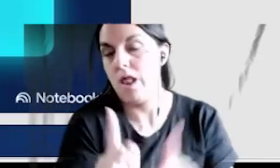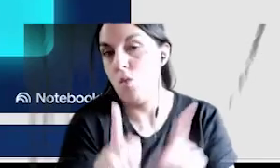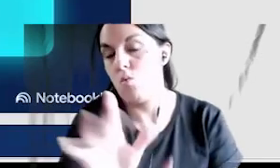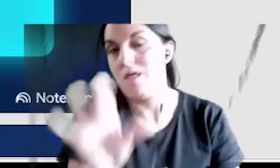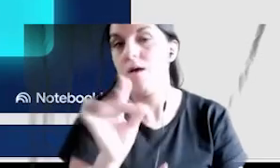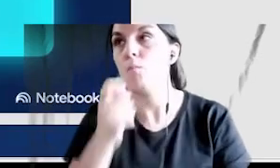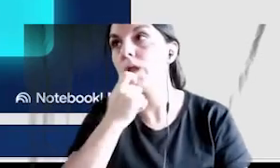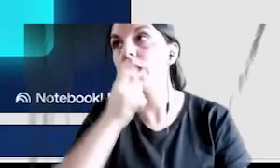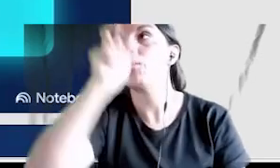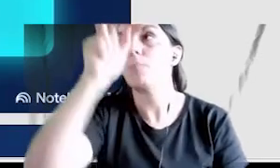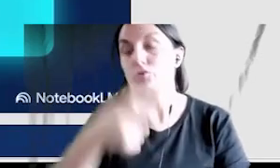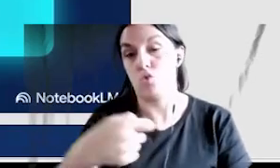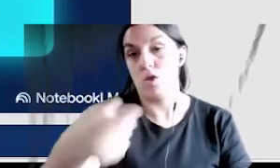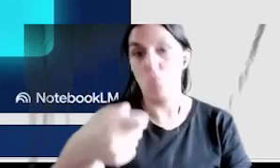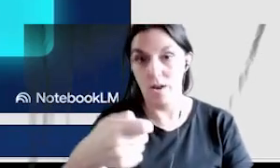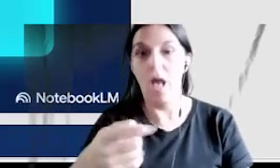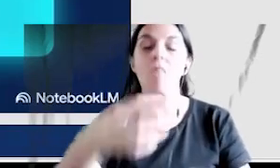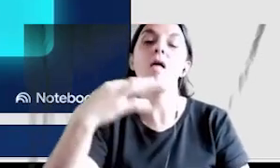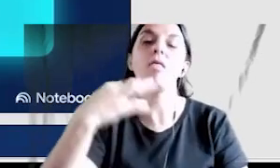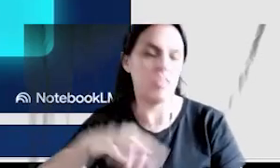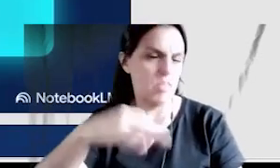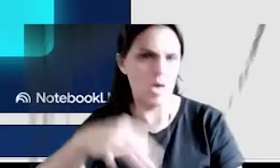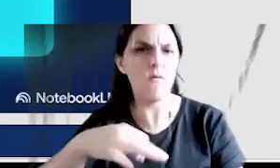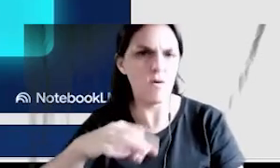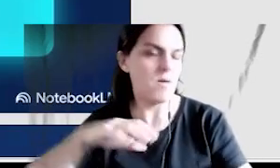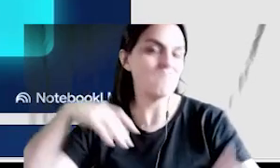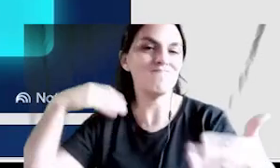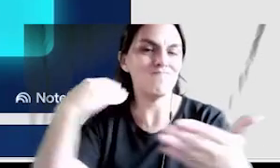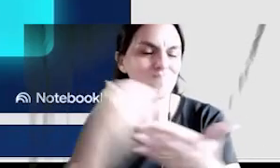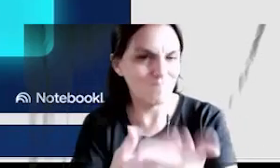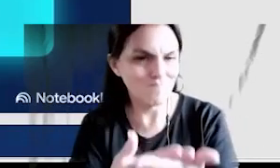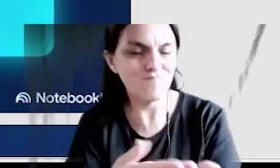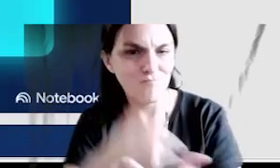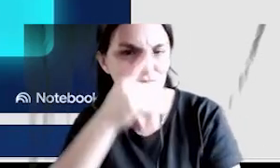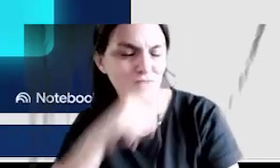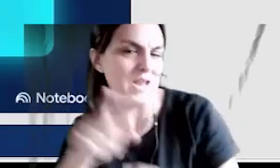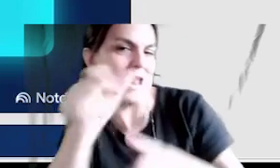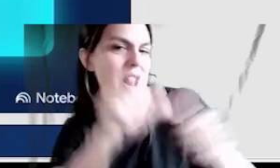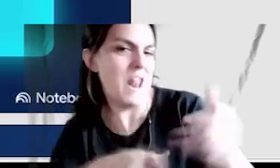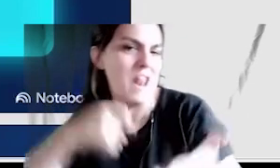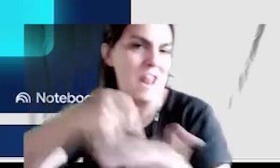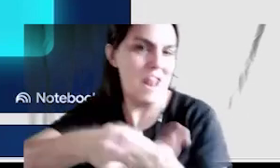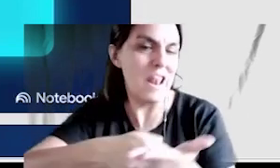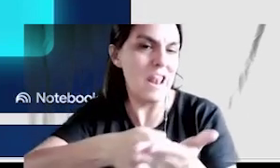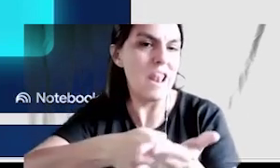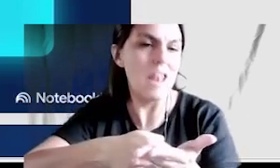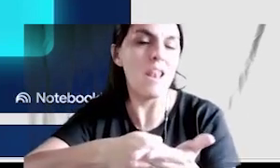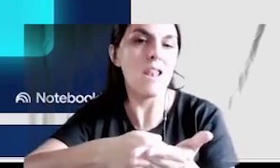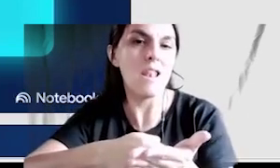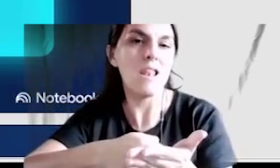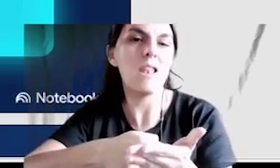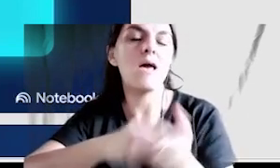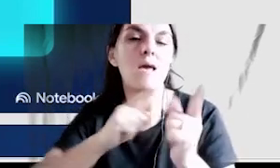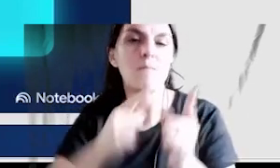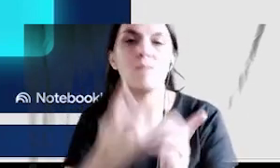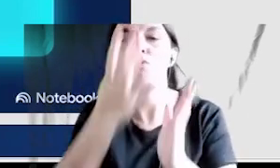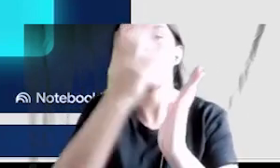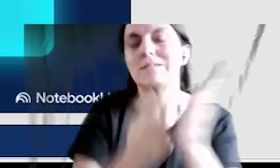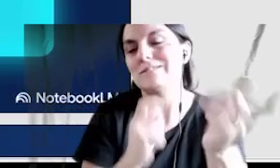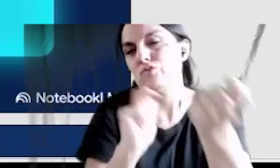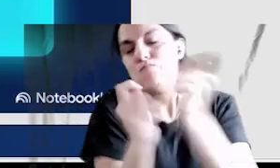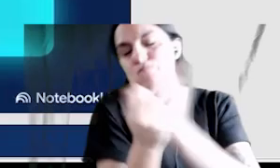jubilan del organismo también tienen la obligación de presentar la liquidación final en el CIRADIG y reemplazar al agente de retención por el nuevo